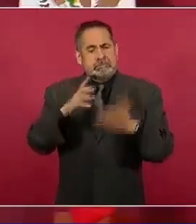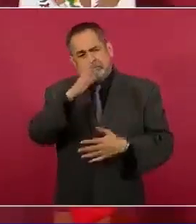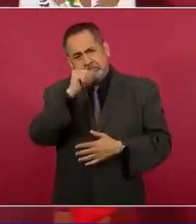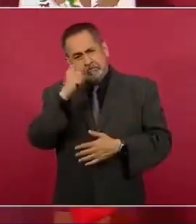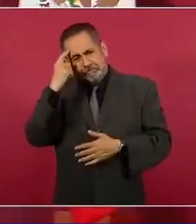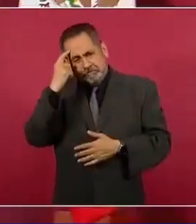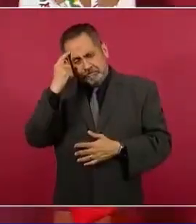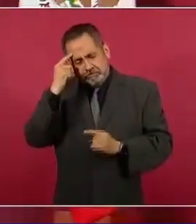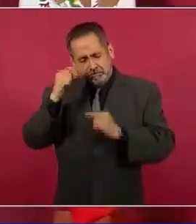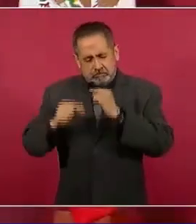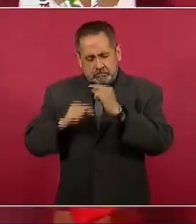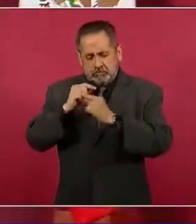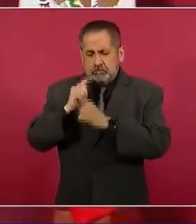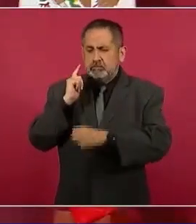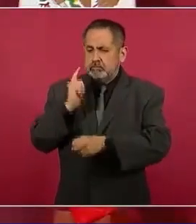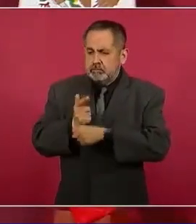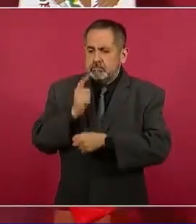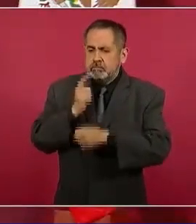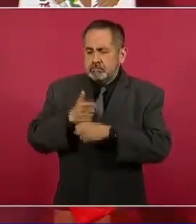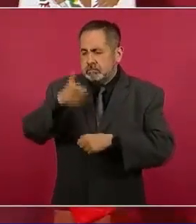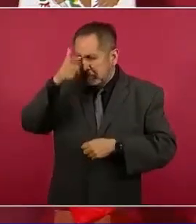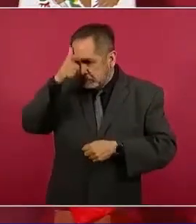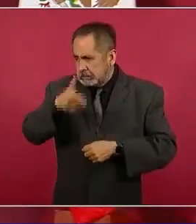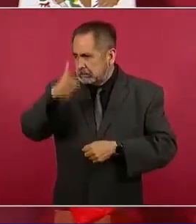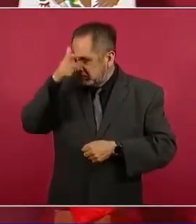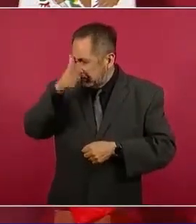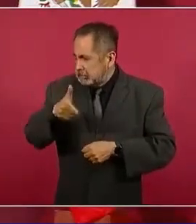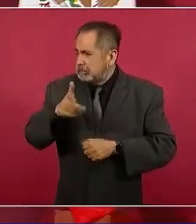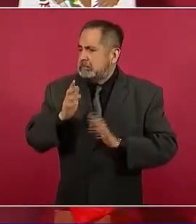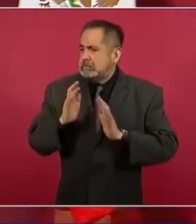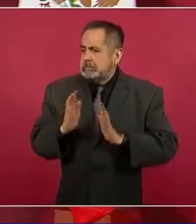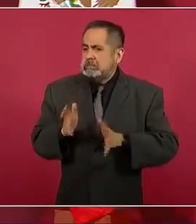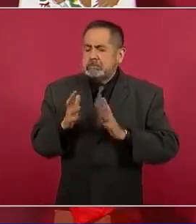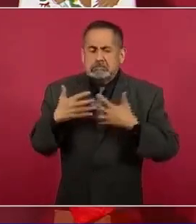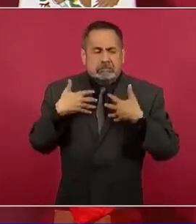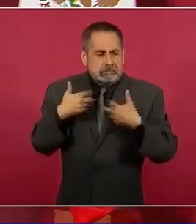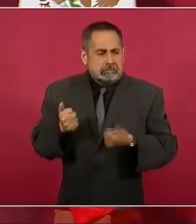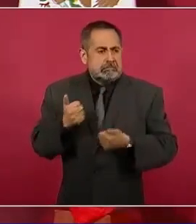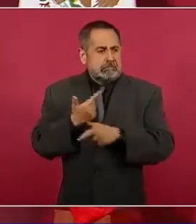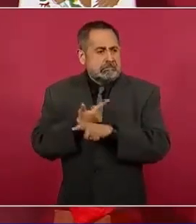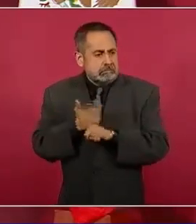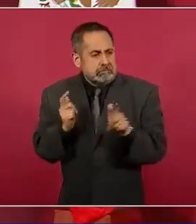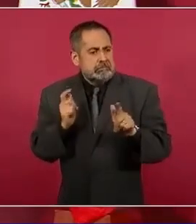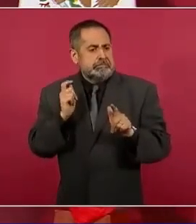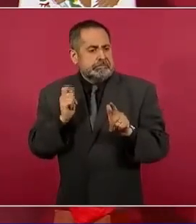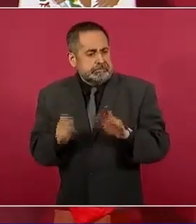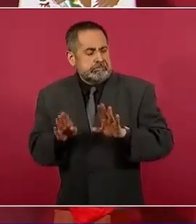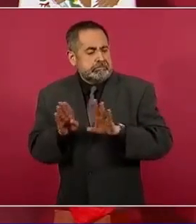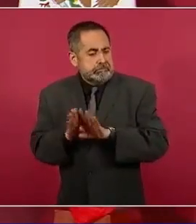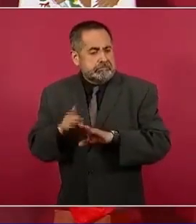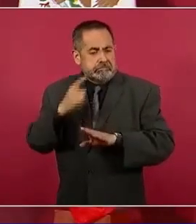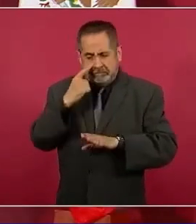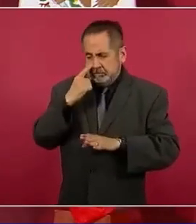a ejercer su libertad. Pues así son los procesos políticos y sociales.